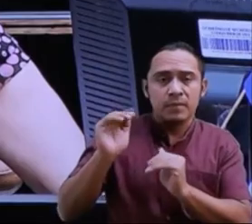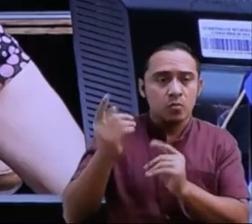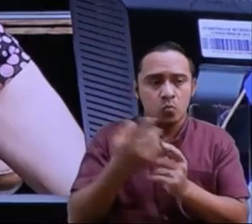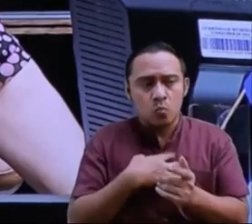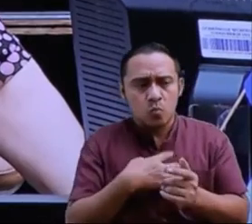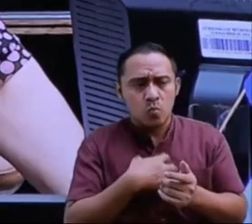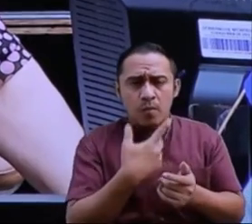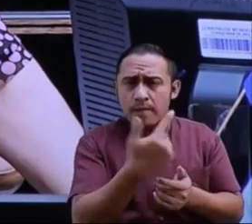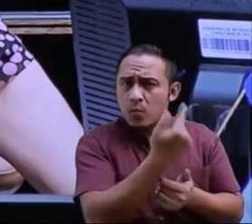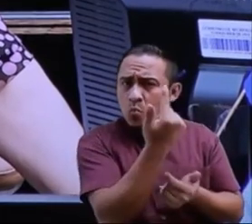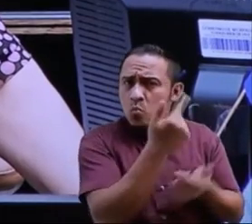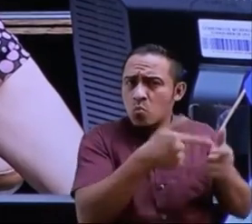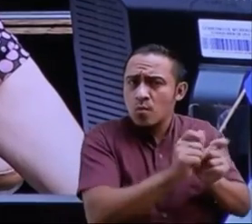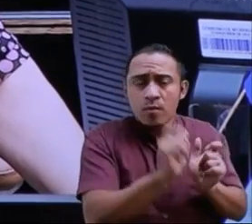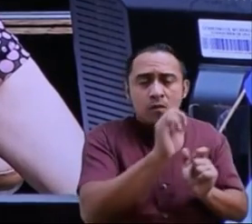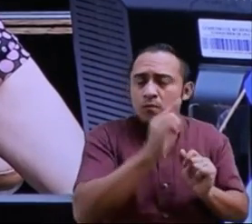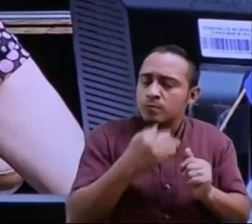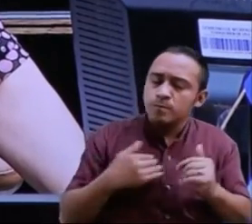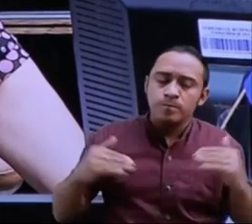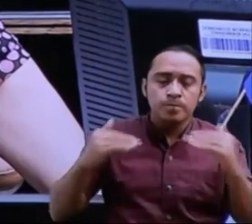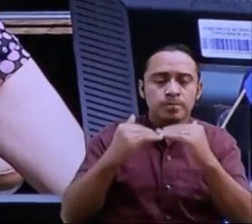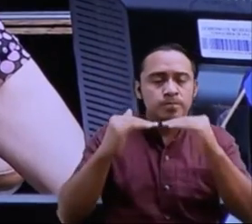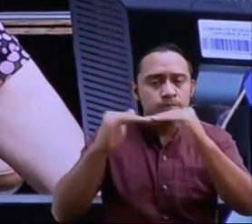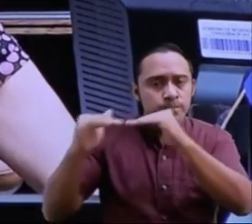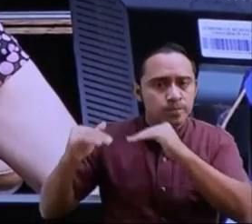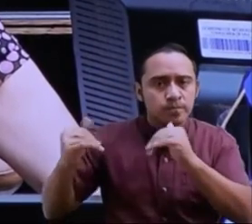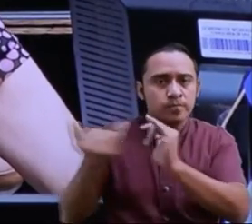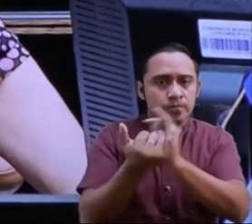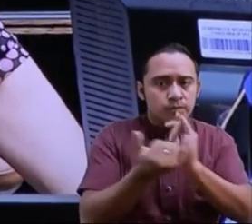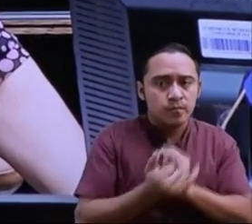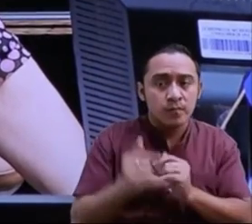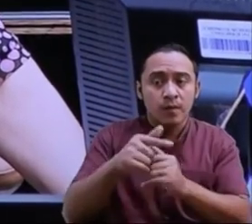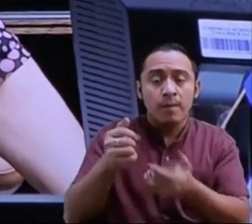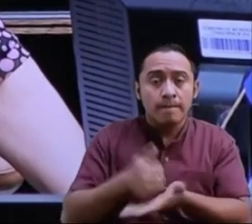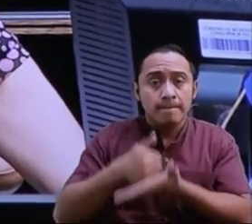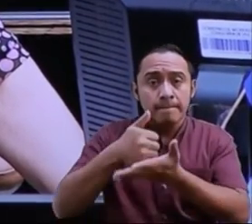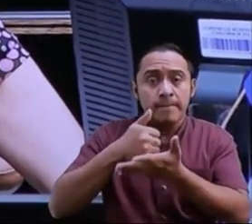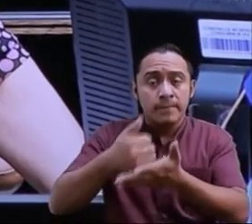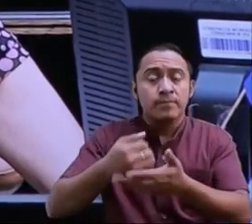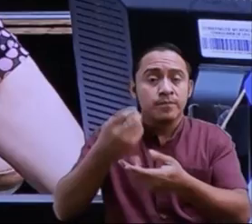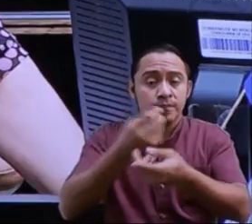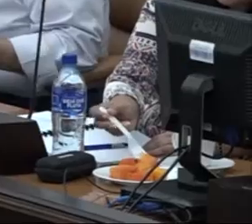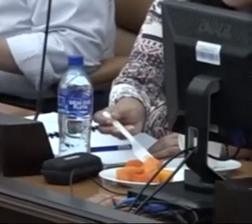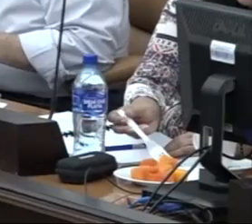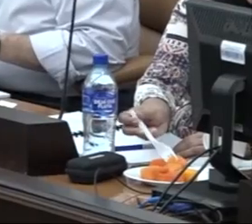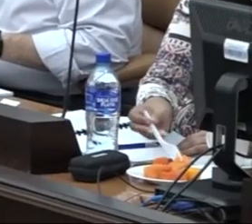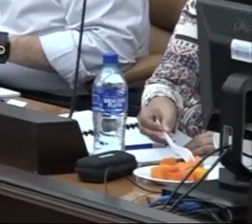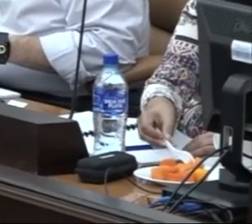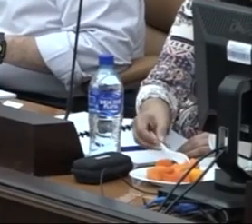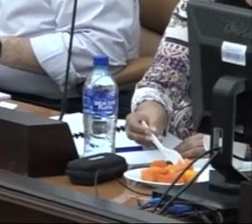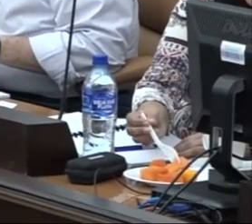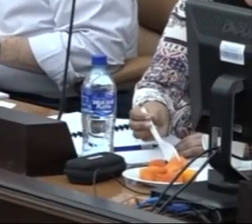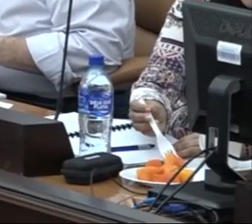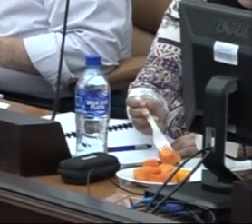partidarios, contribuyendo de esta manera al desarrollo económico,